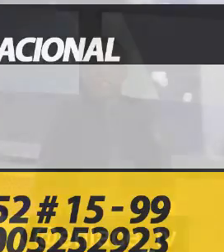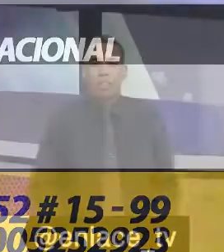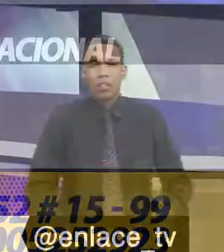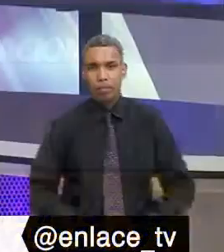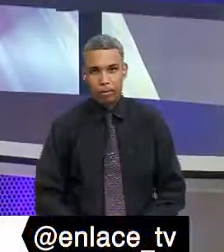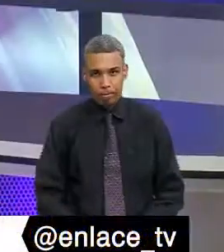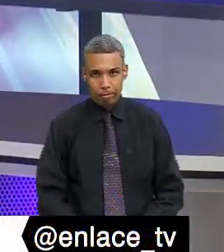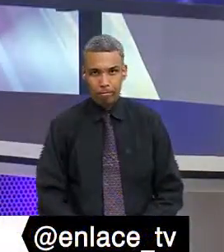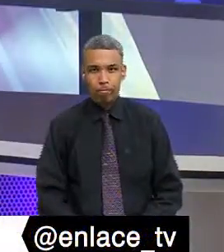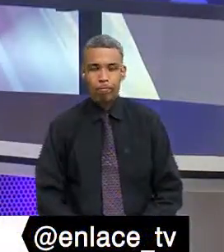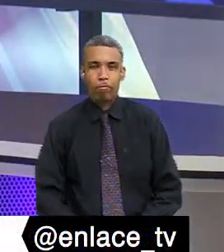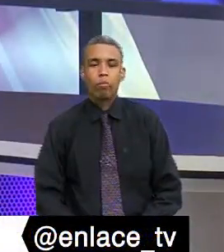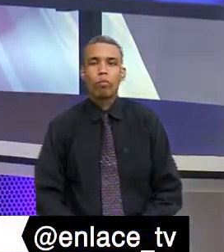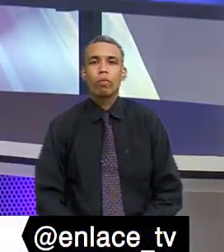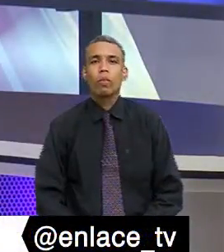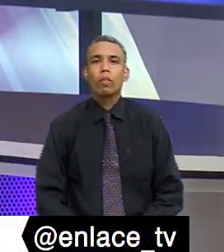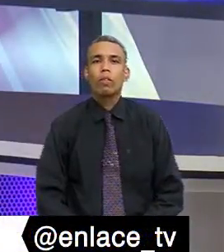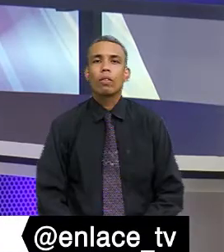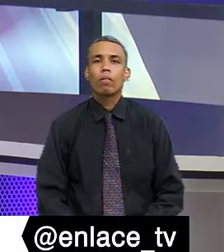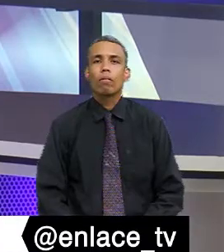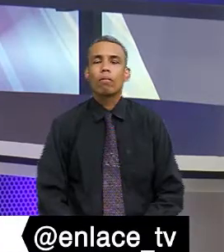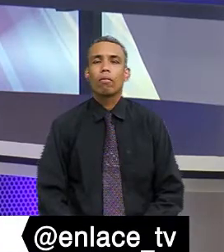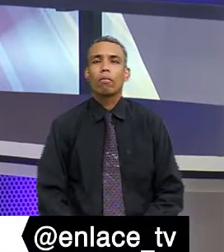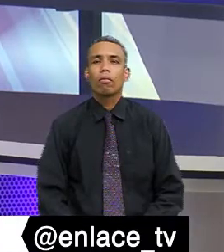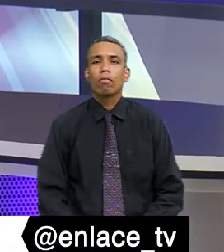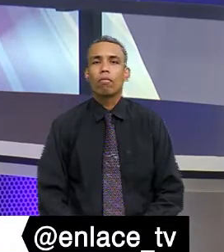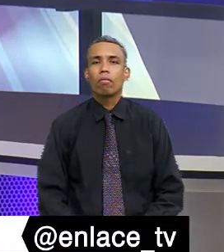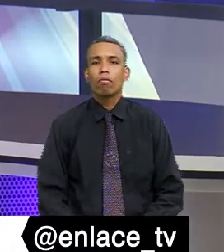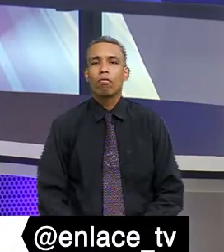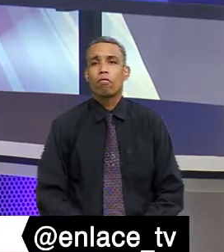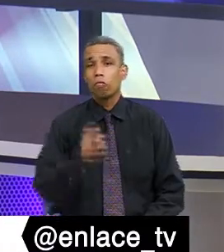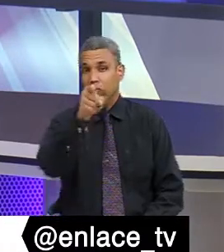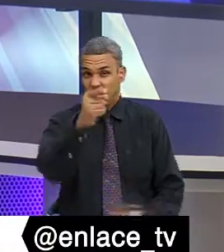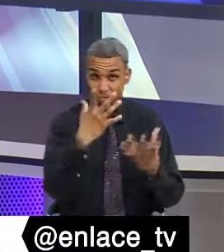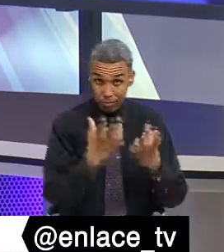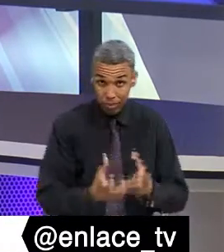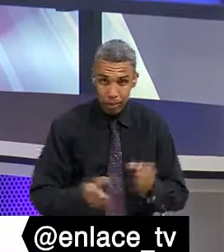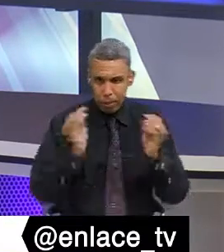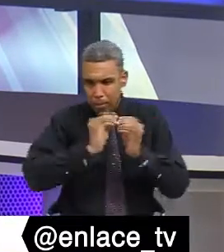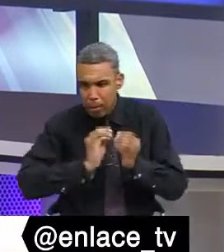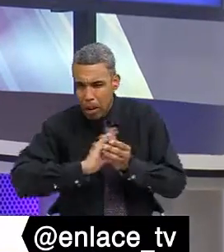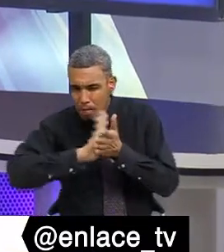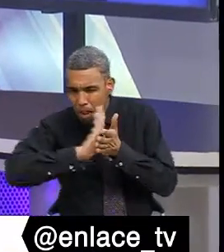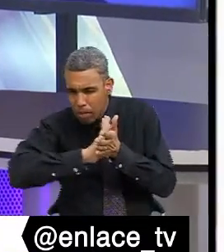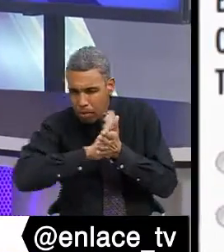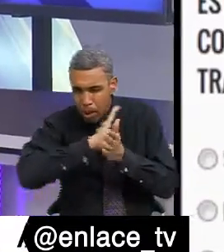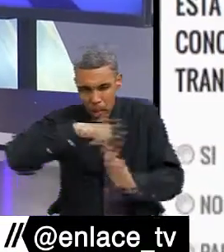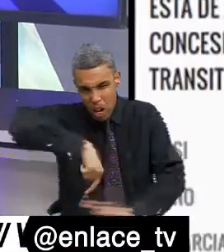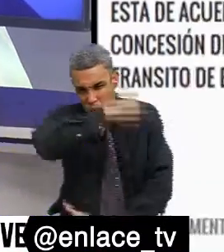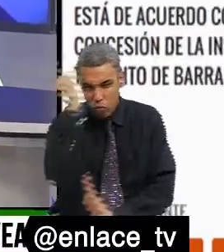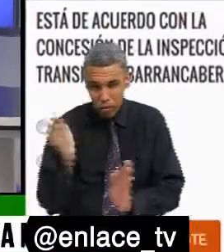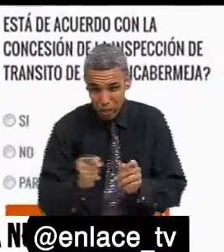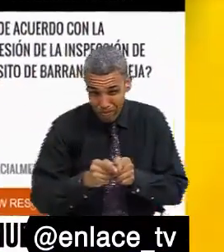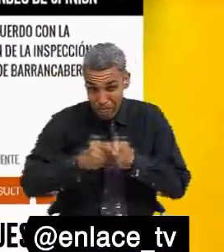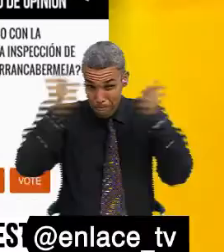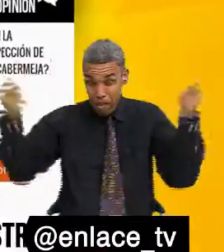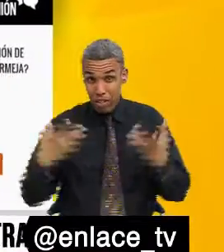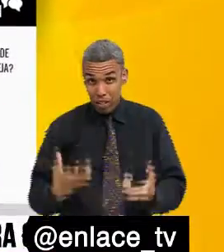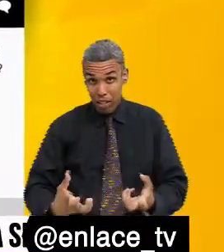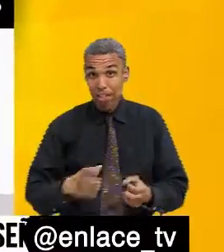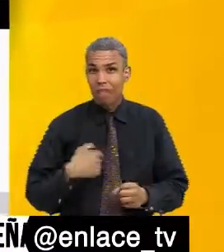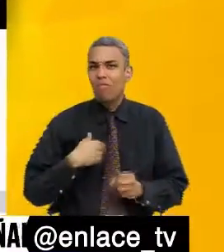ya. Seguimos llevando a nuestra comunidad el acontecer de la ciudad y región. Estas y otras informaciones de Enlace Noticias ustedes